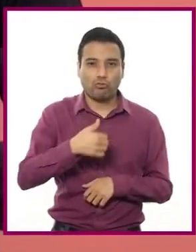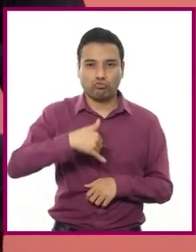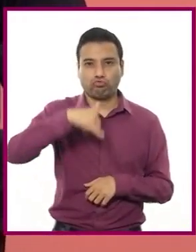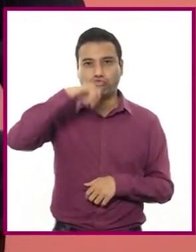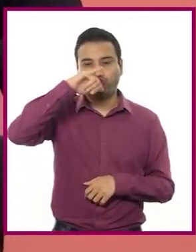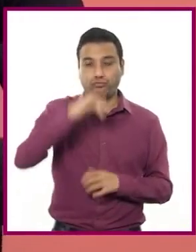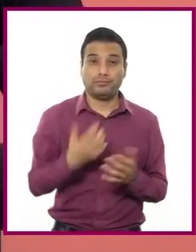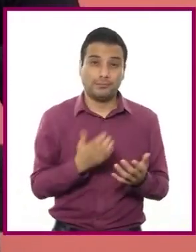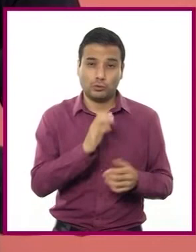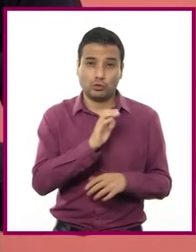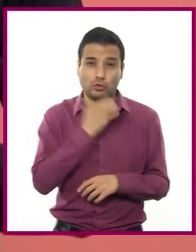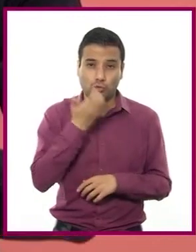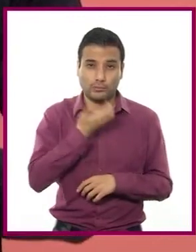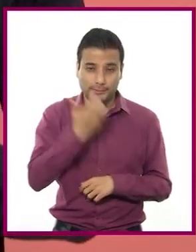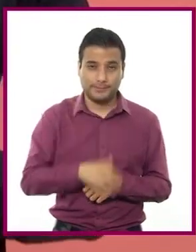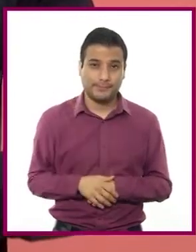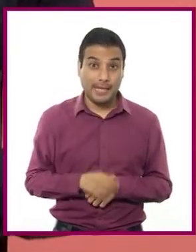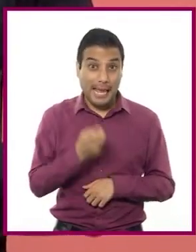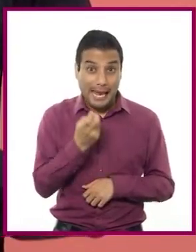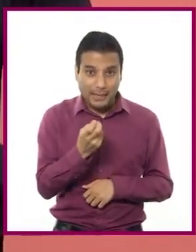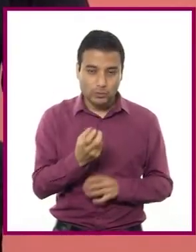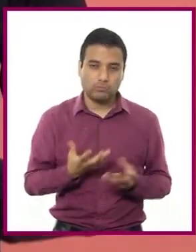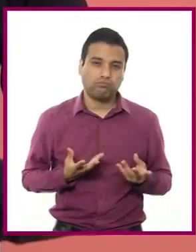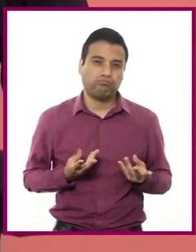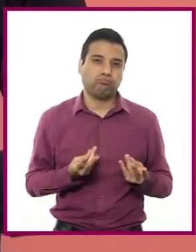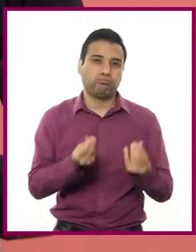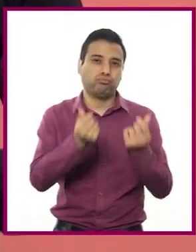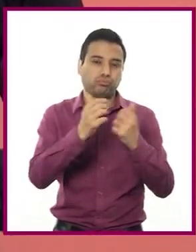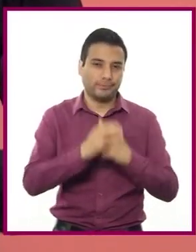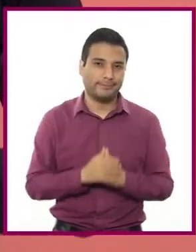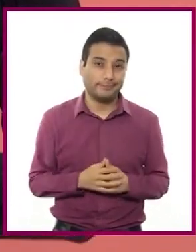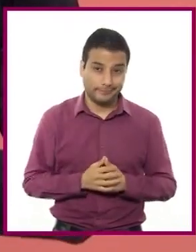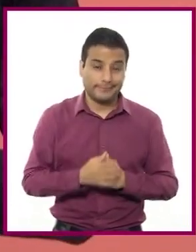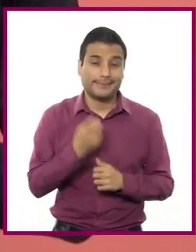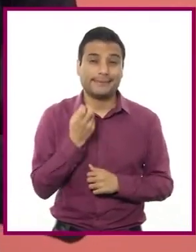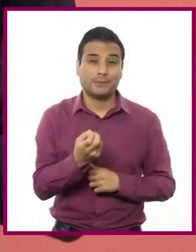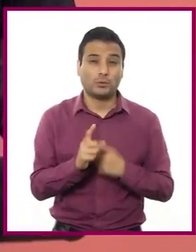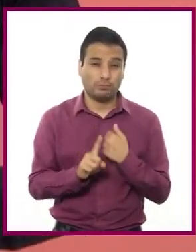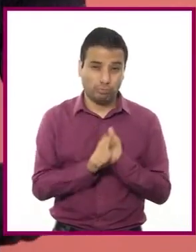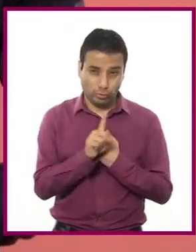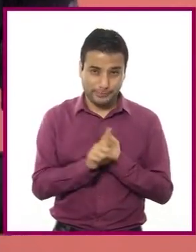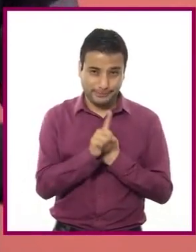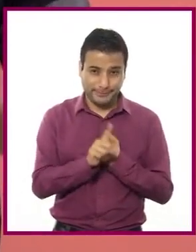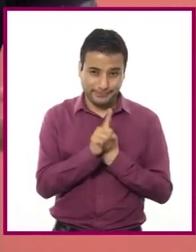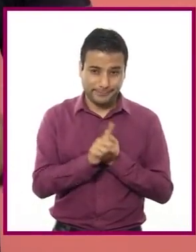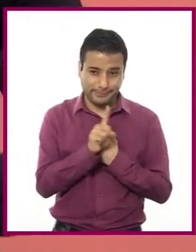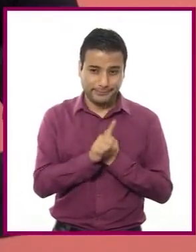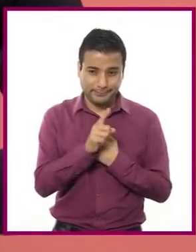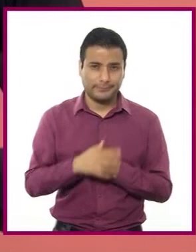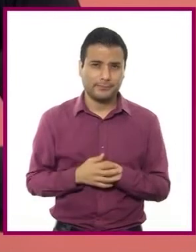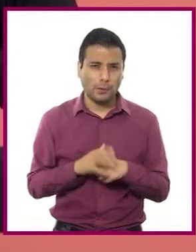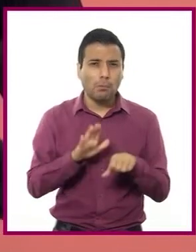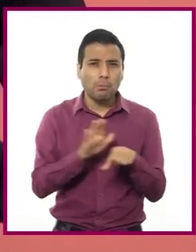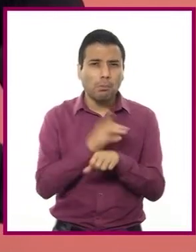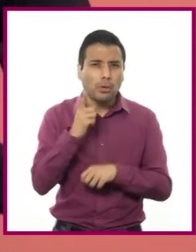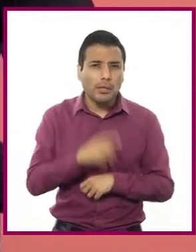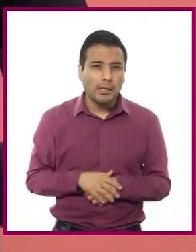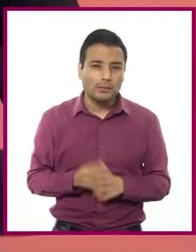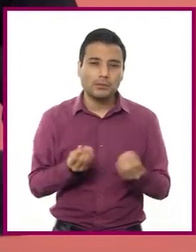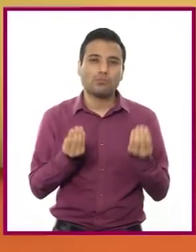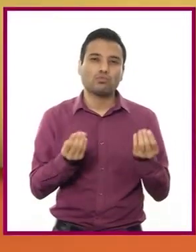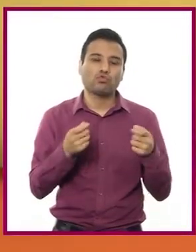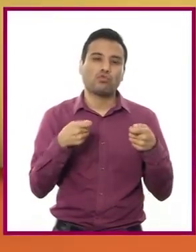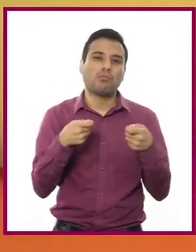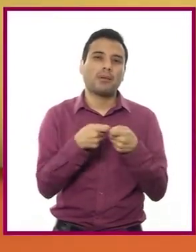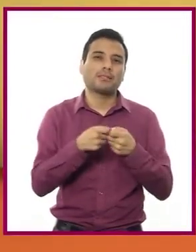que supone un gasto en la economía familiar y un problema medioambiental por el exceso del uso de